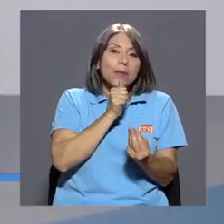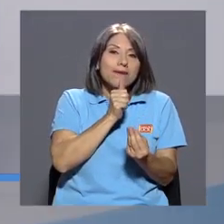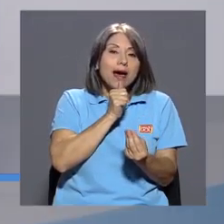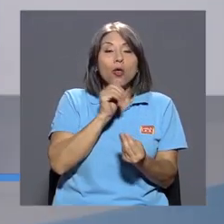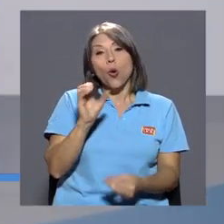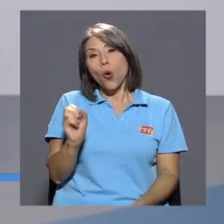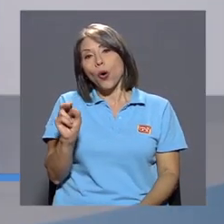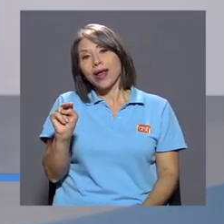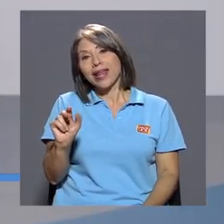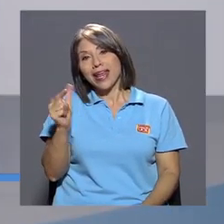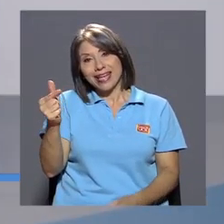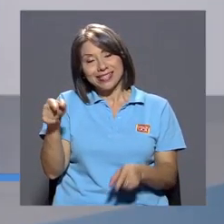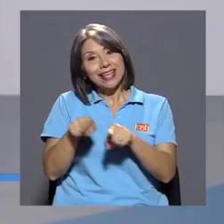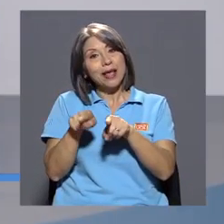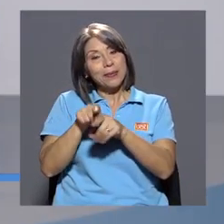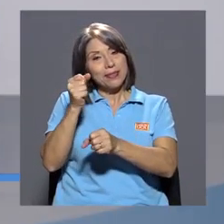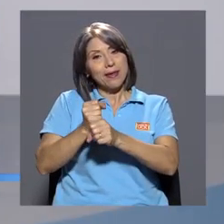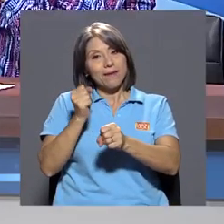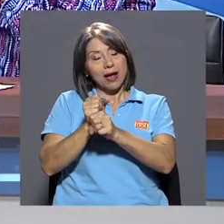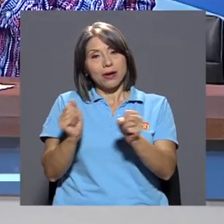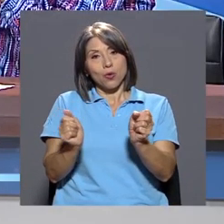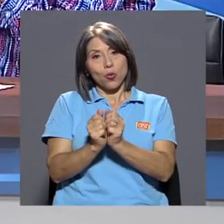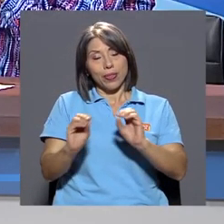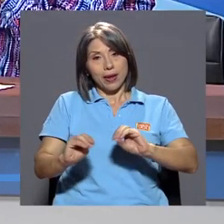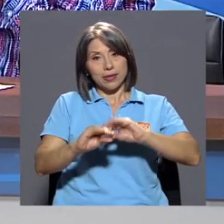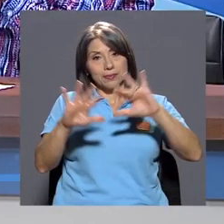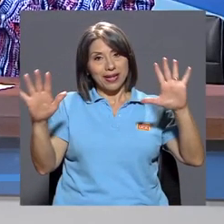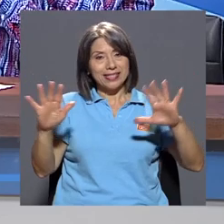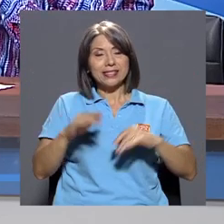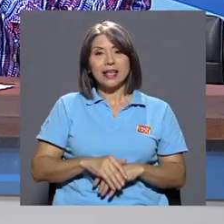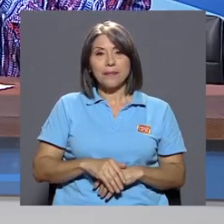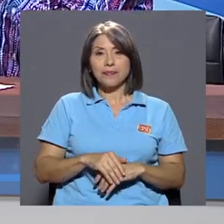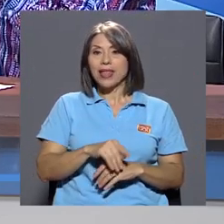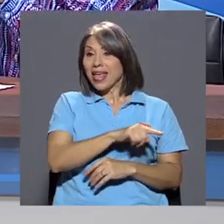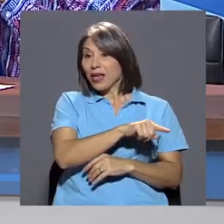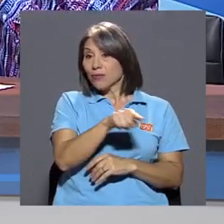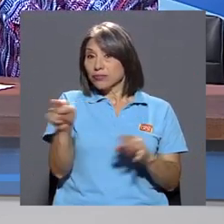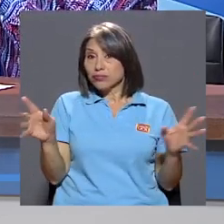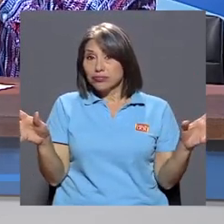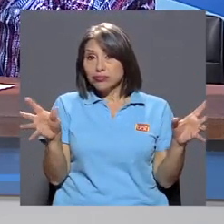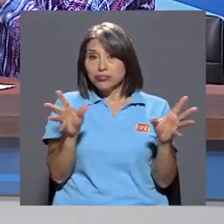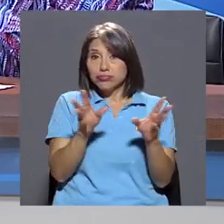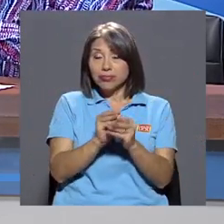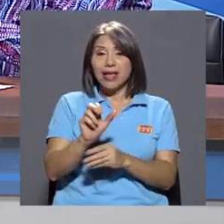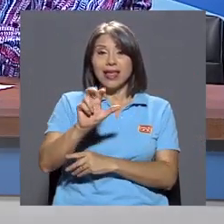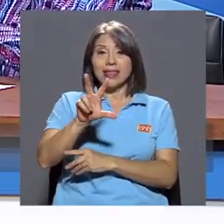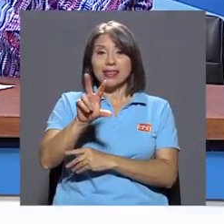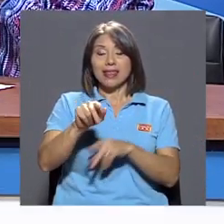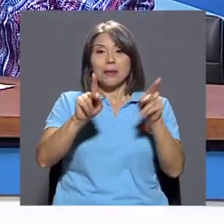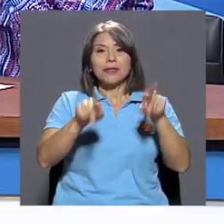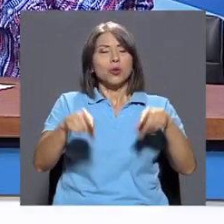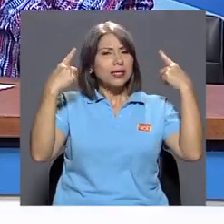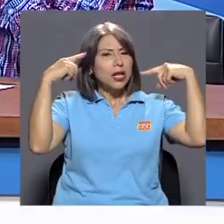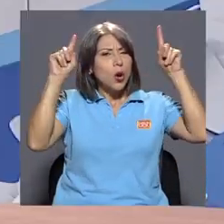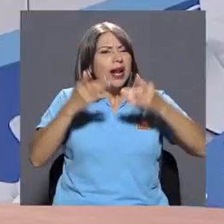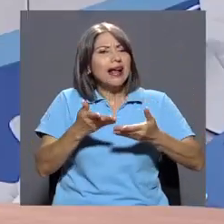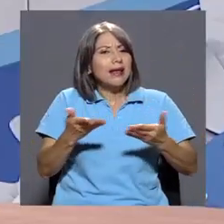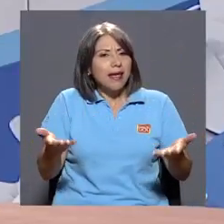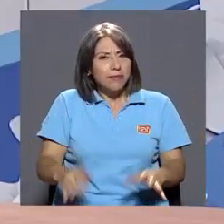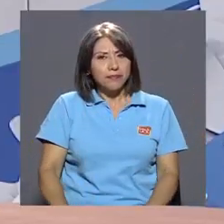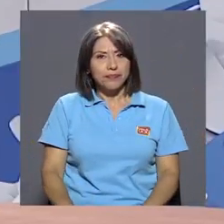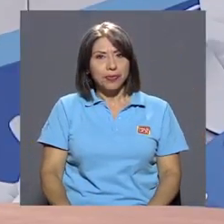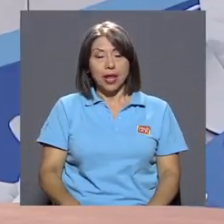trabajan también en temas de transparencia. ¿Qué logran estas 30 primeras personas con haber asistido a esta escuela? Claro,